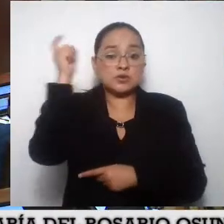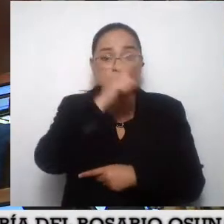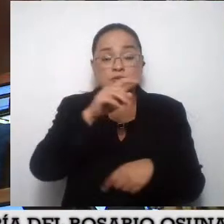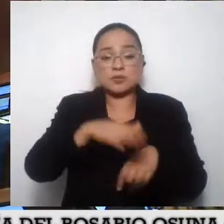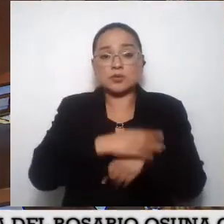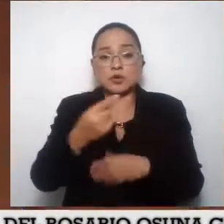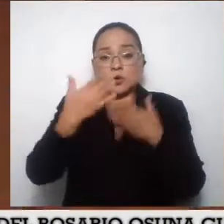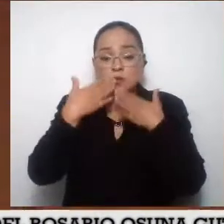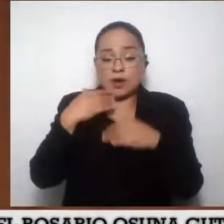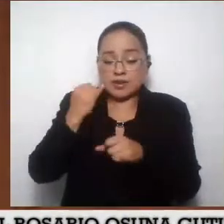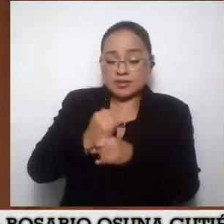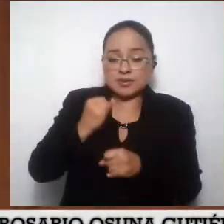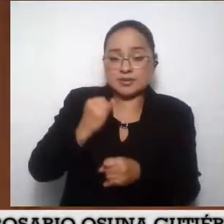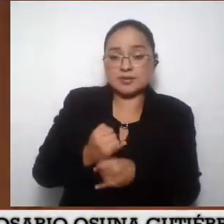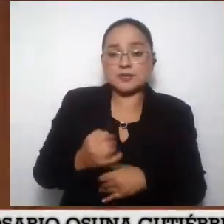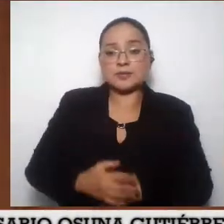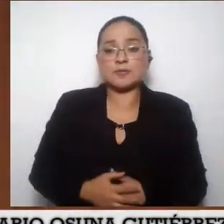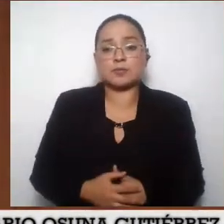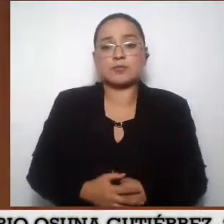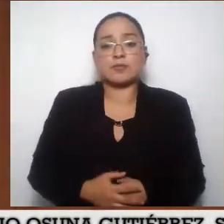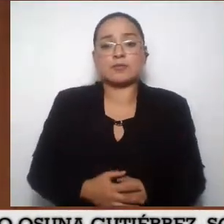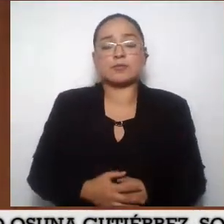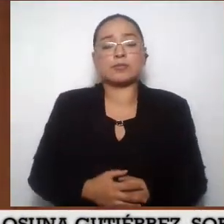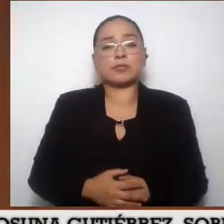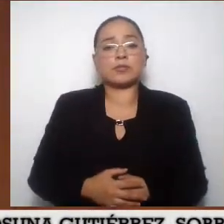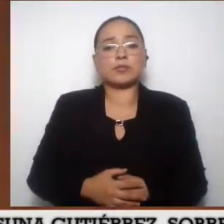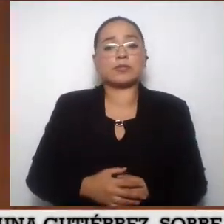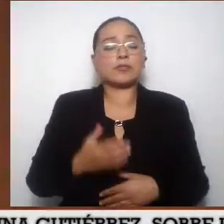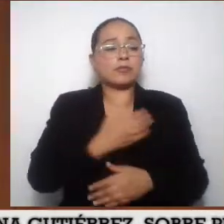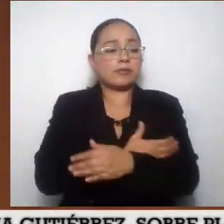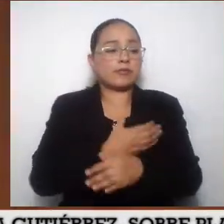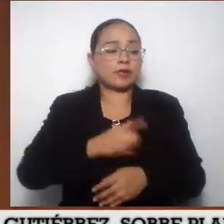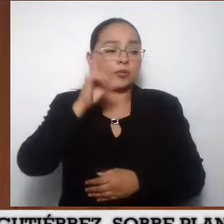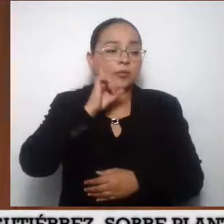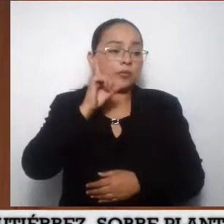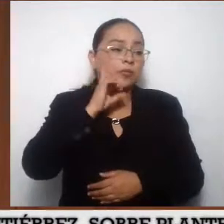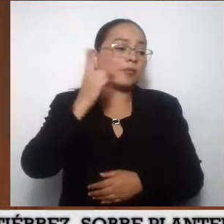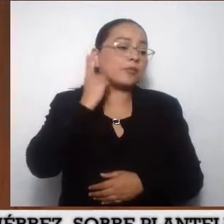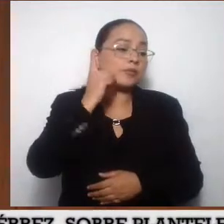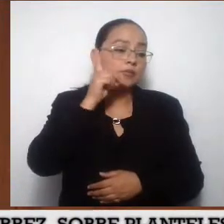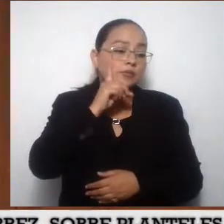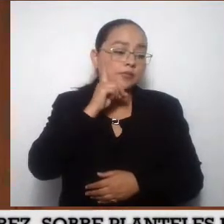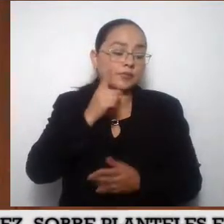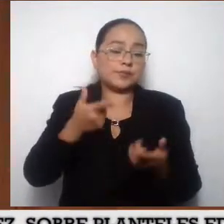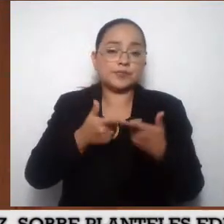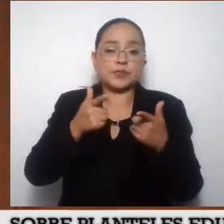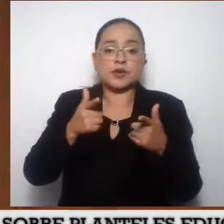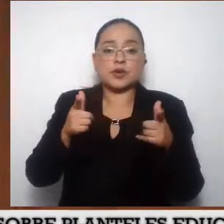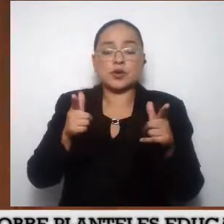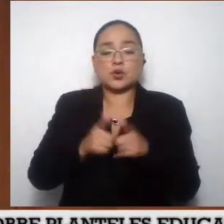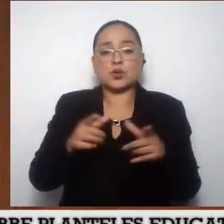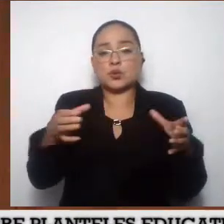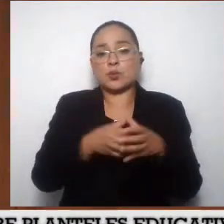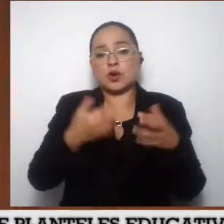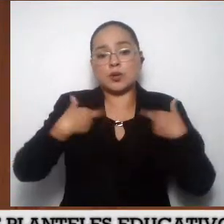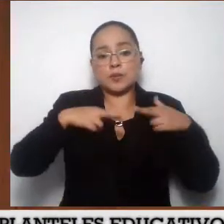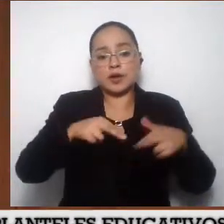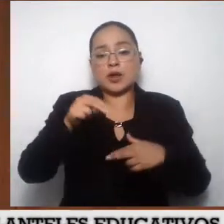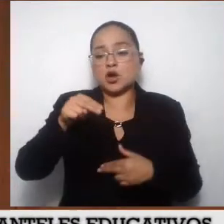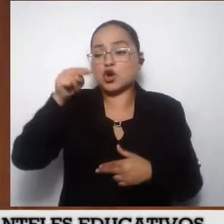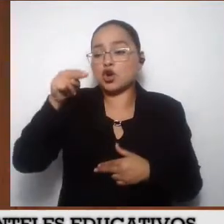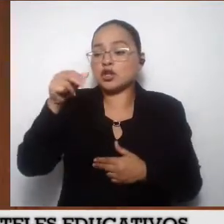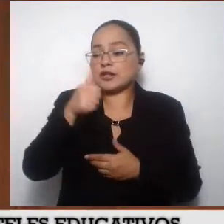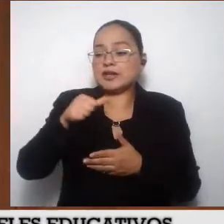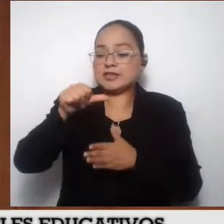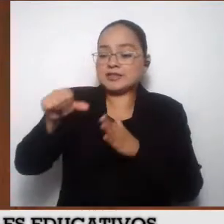internet. Nuestras compañeras, diputadas, representantes de distritos ubicados en el norte y centro